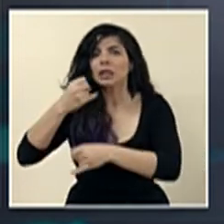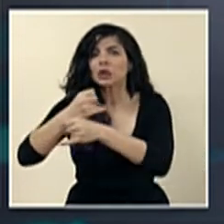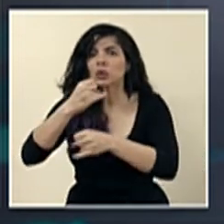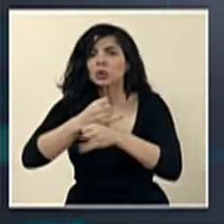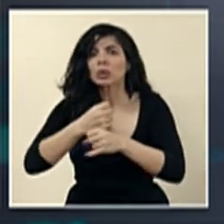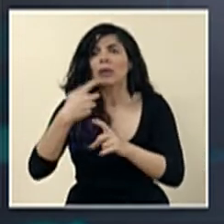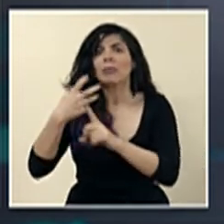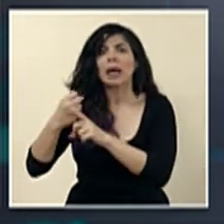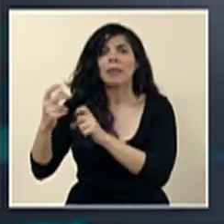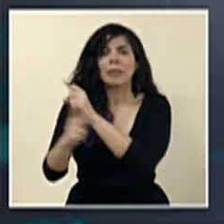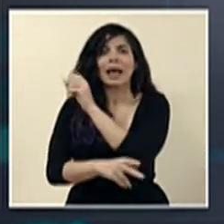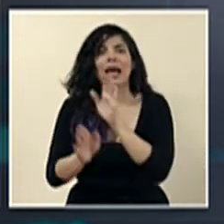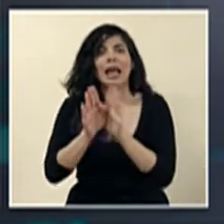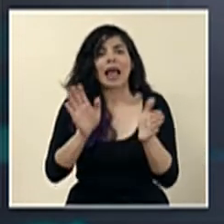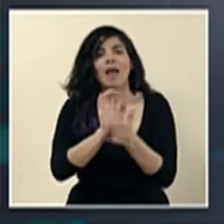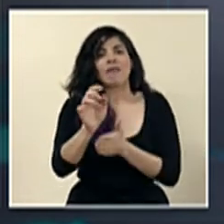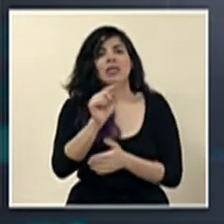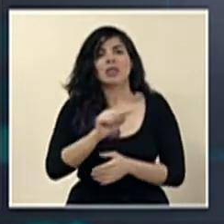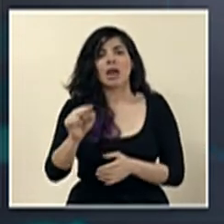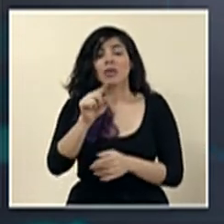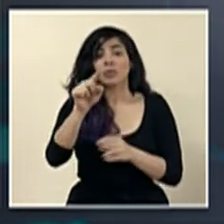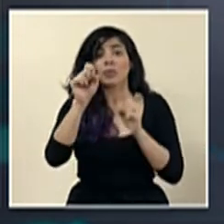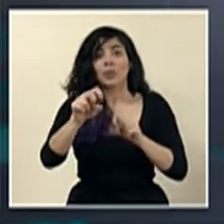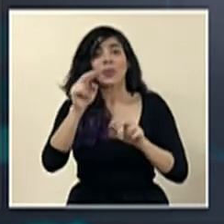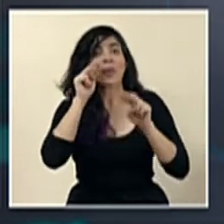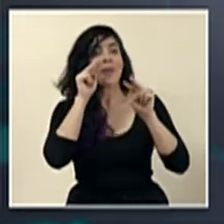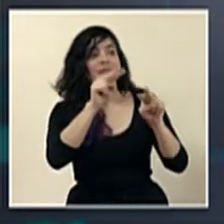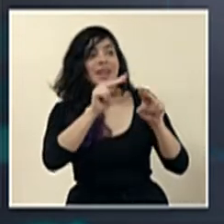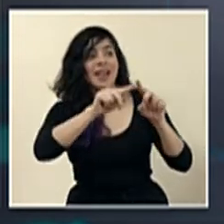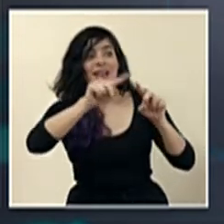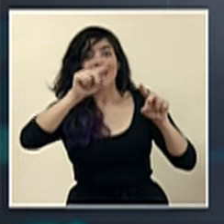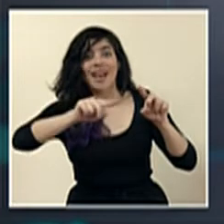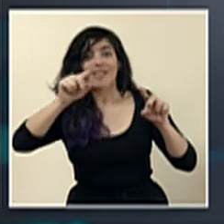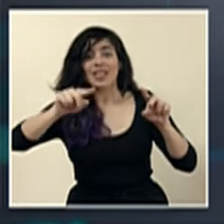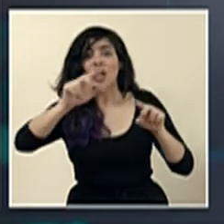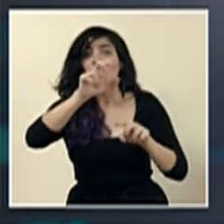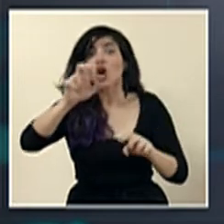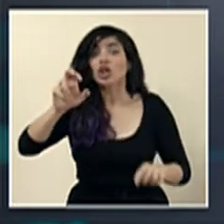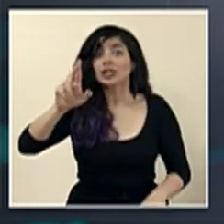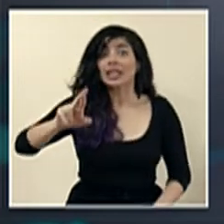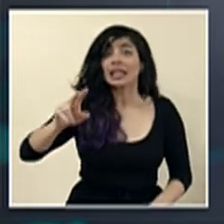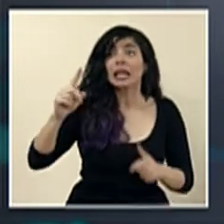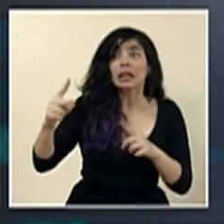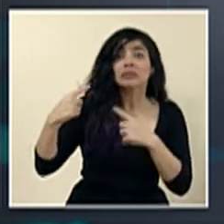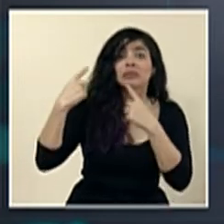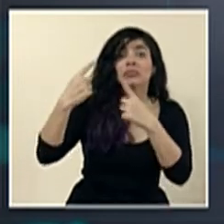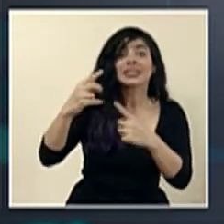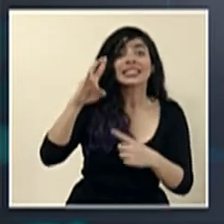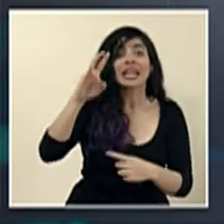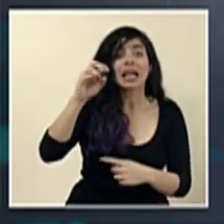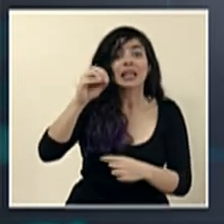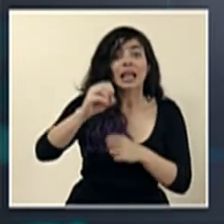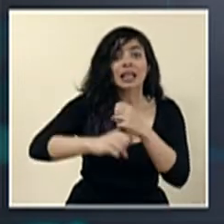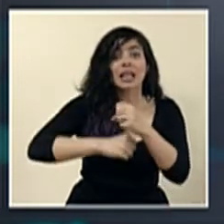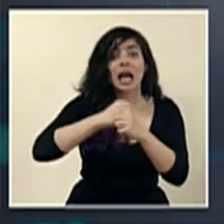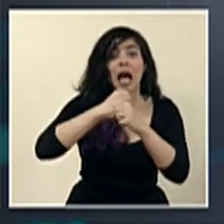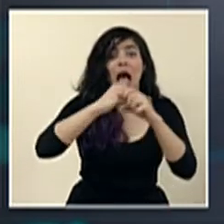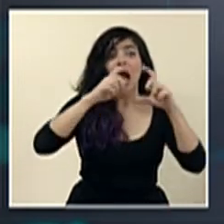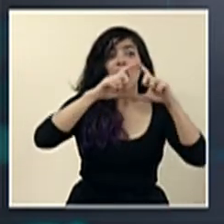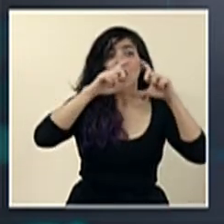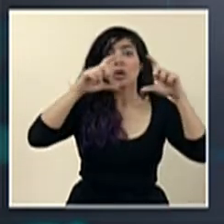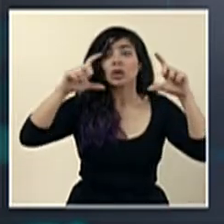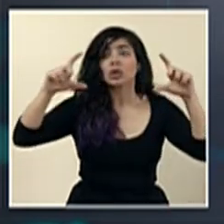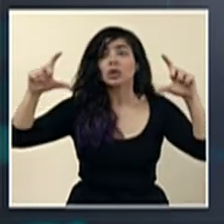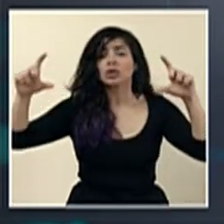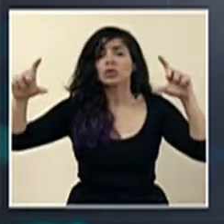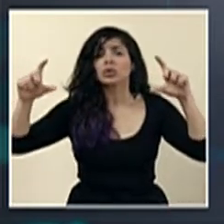y al país en general. Como ustedes pueden ver en ese gráfico, Costa Rica en 70 años tuvo pocas